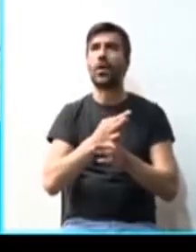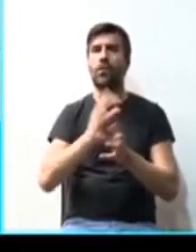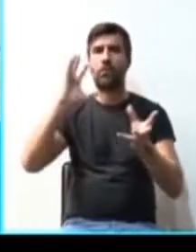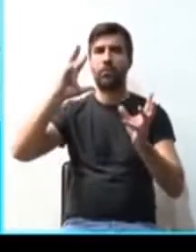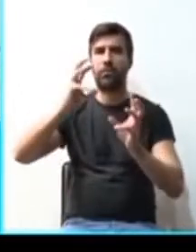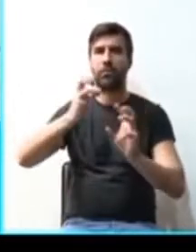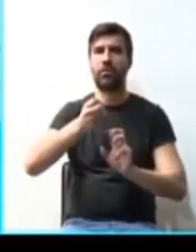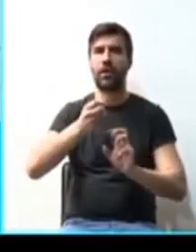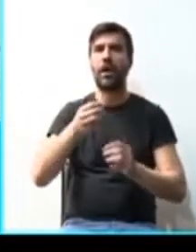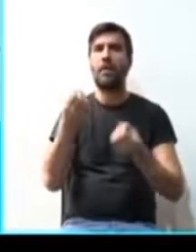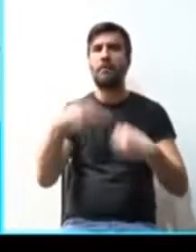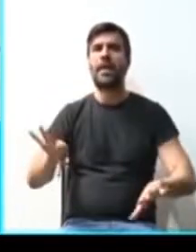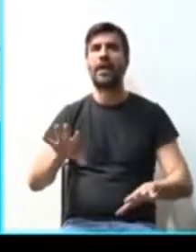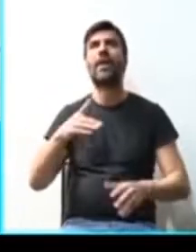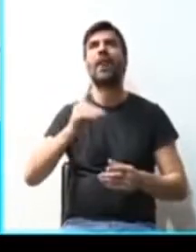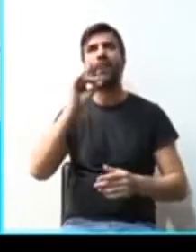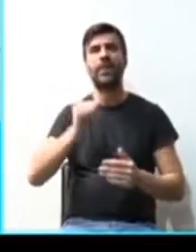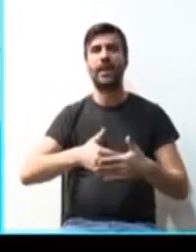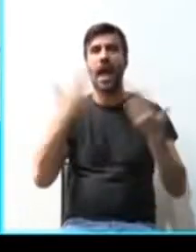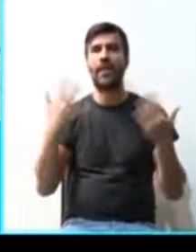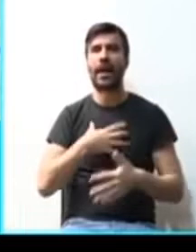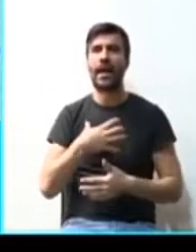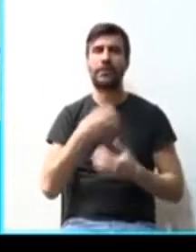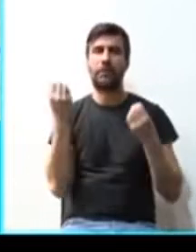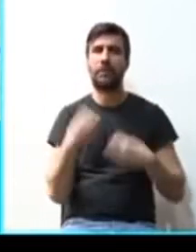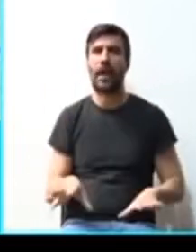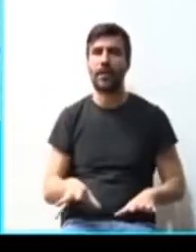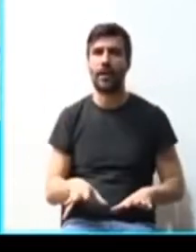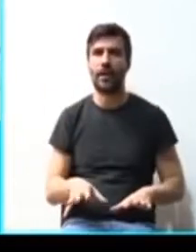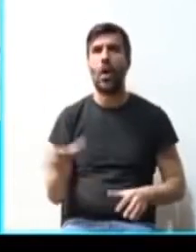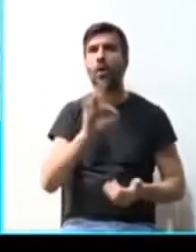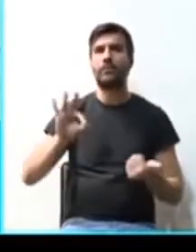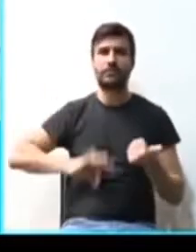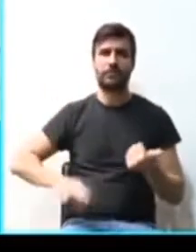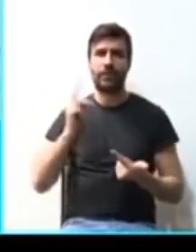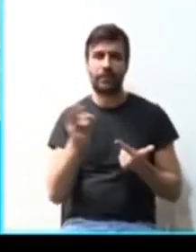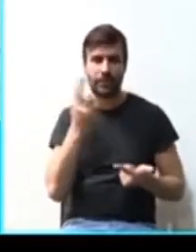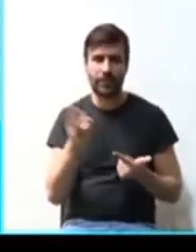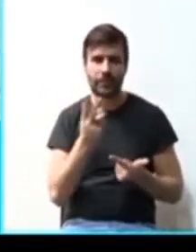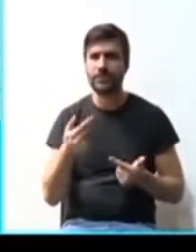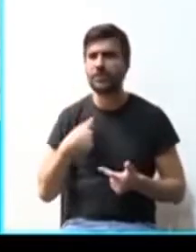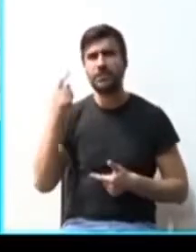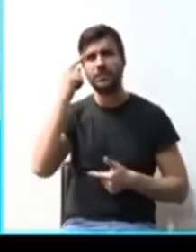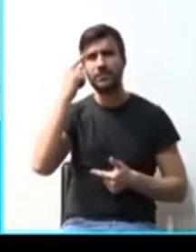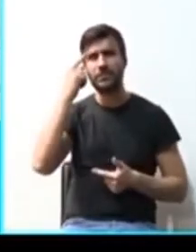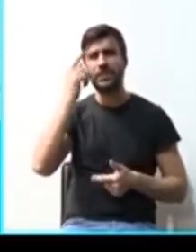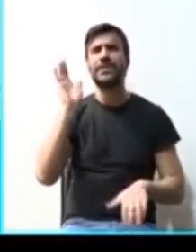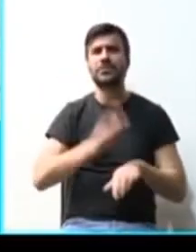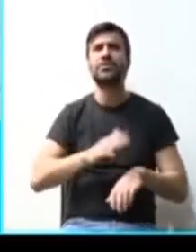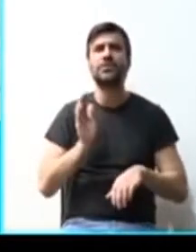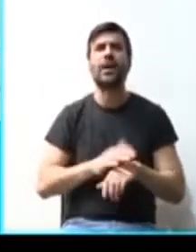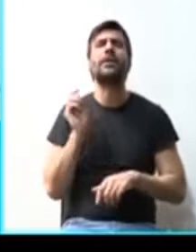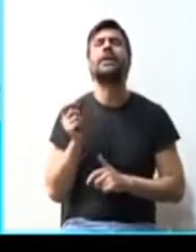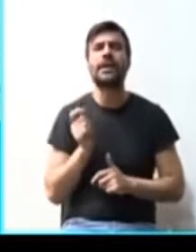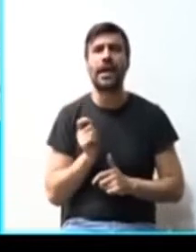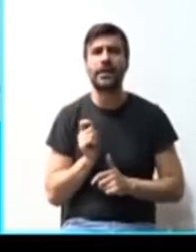o porque un docente hace un paro ante los salarios de miseria se pierden días de clase. Yo me pregunto, ¿quién es responsable,